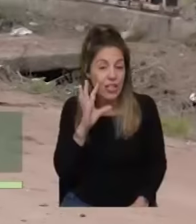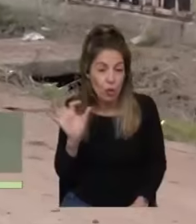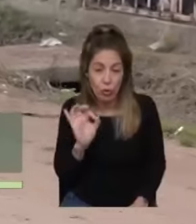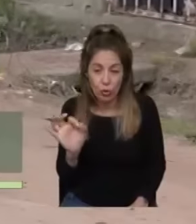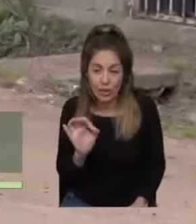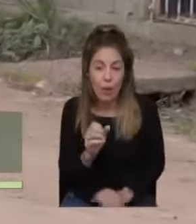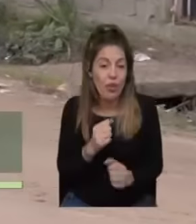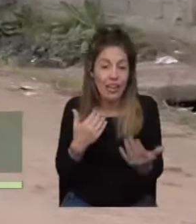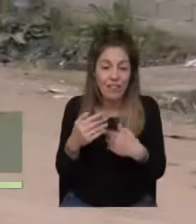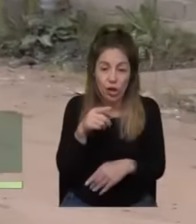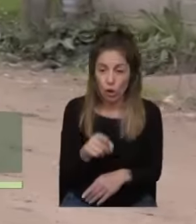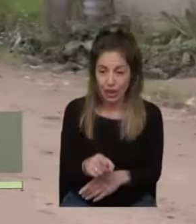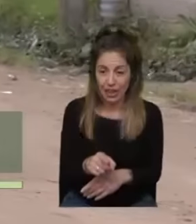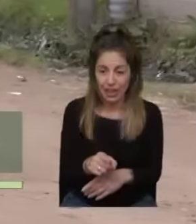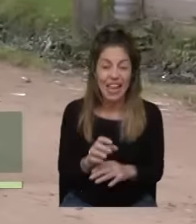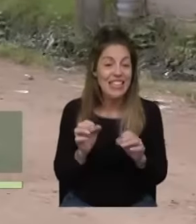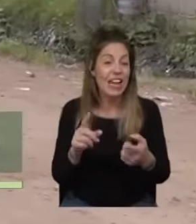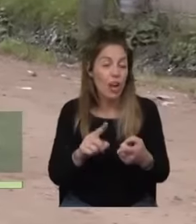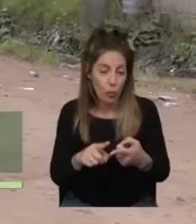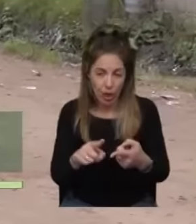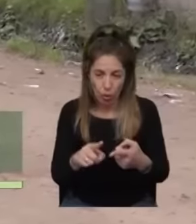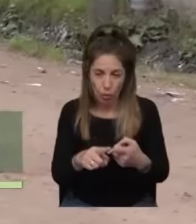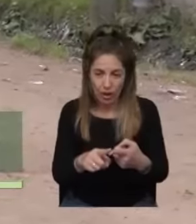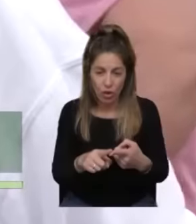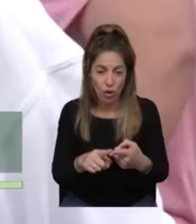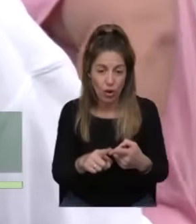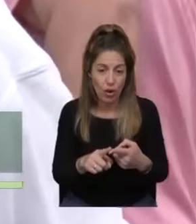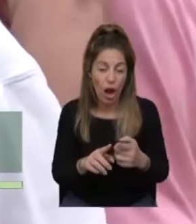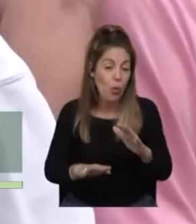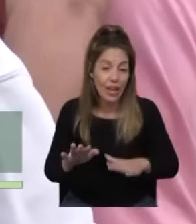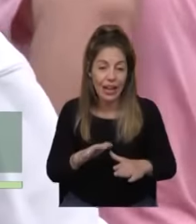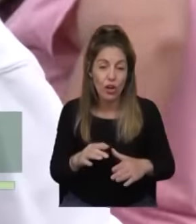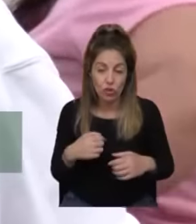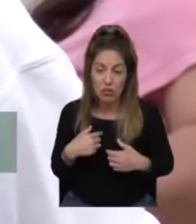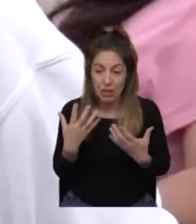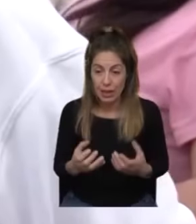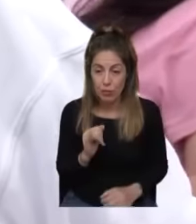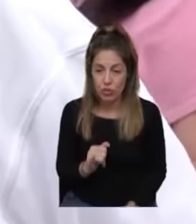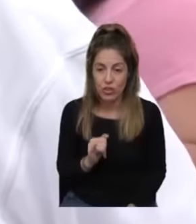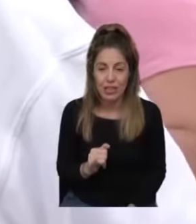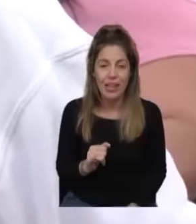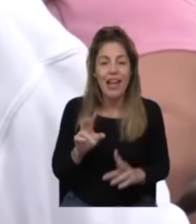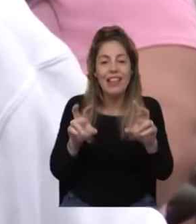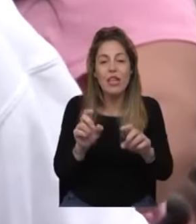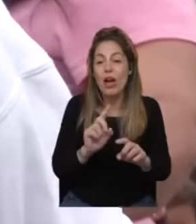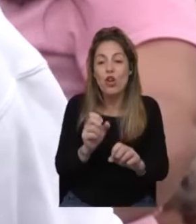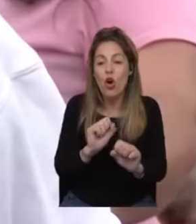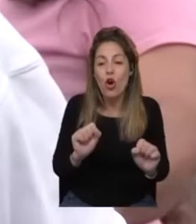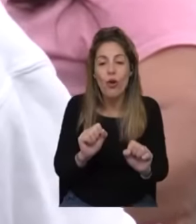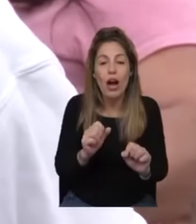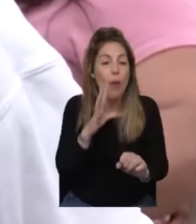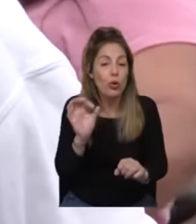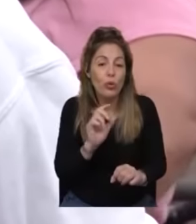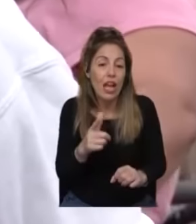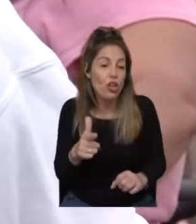posibilidad de poder hablar con él y de llegar a un acuerdo, a un arreglo. Estamos dispuestos, pero el tema es que no hemos tenido esa